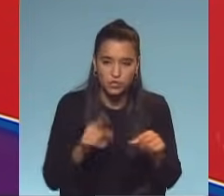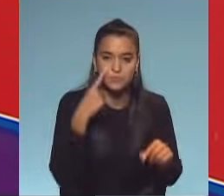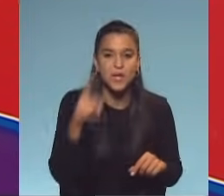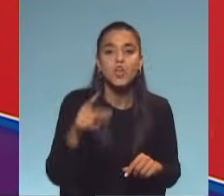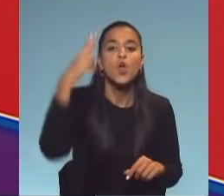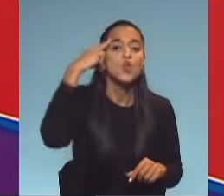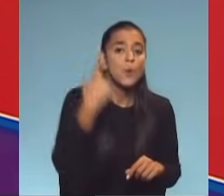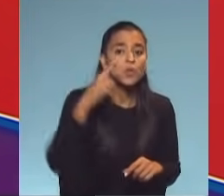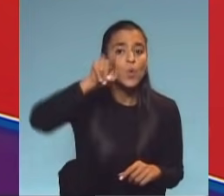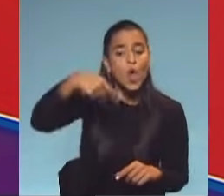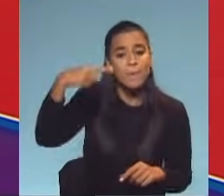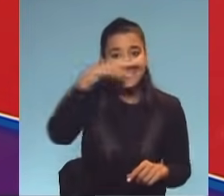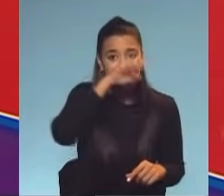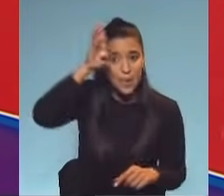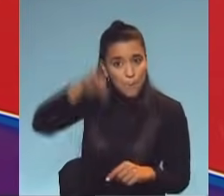El